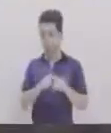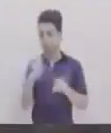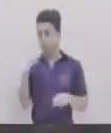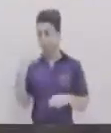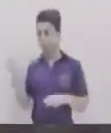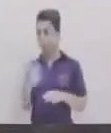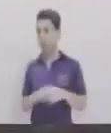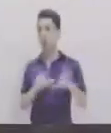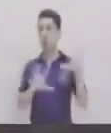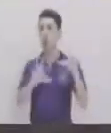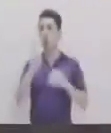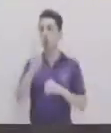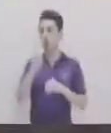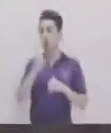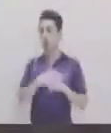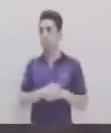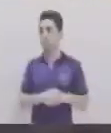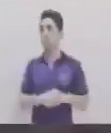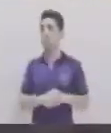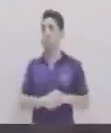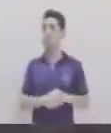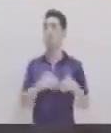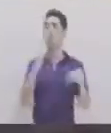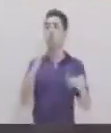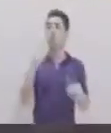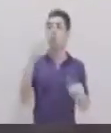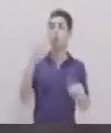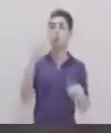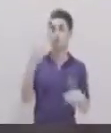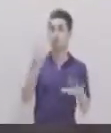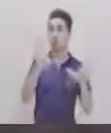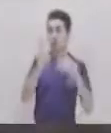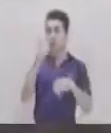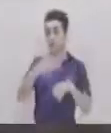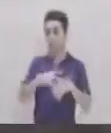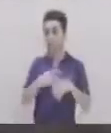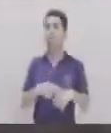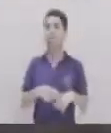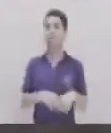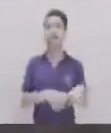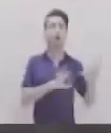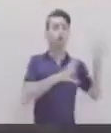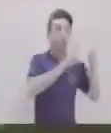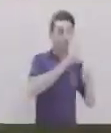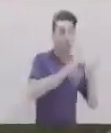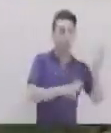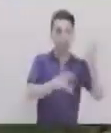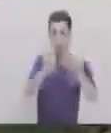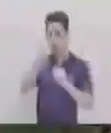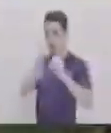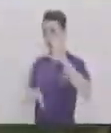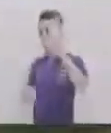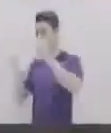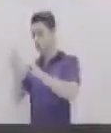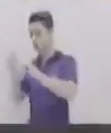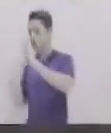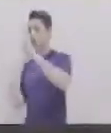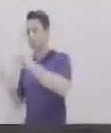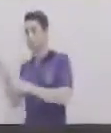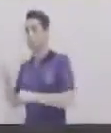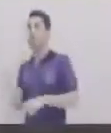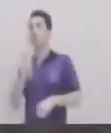Igual, de esto serían 12 repeticiones de 3 a 4 series.